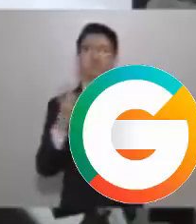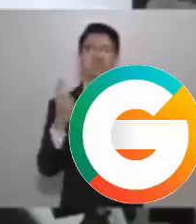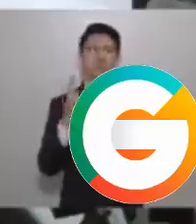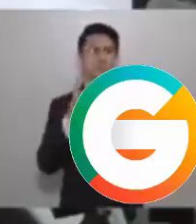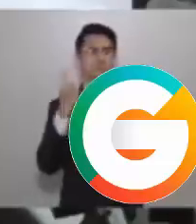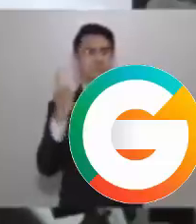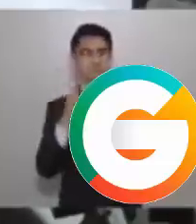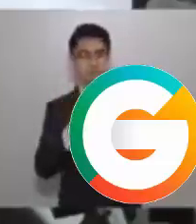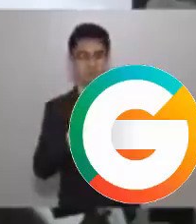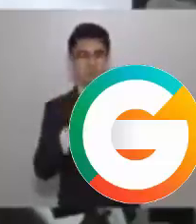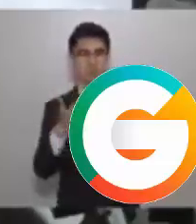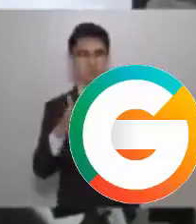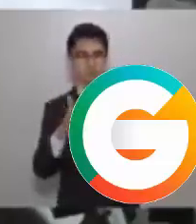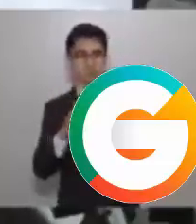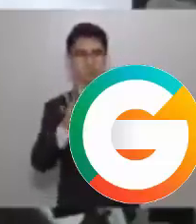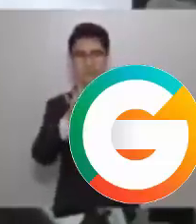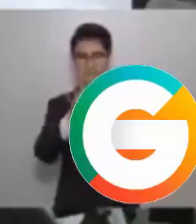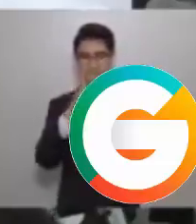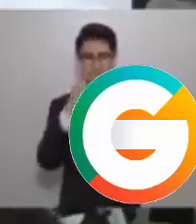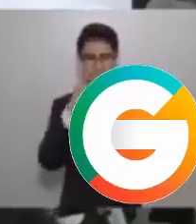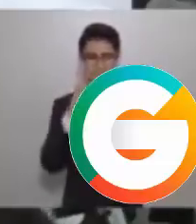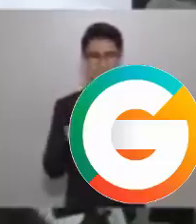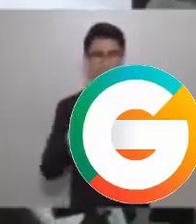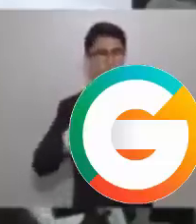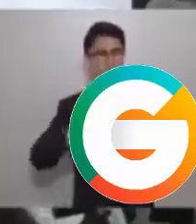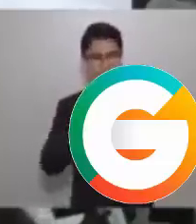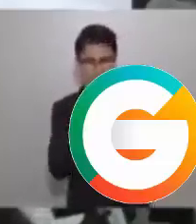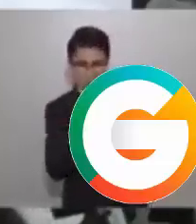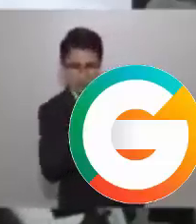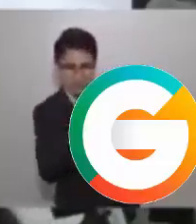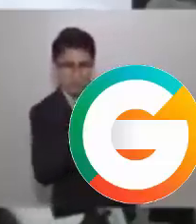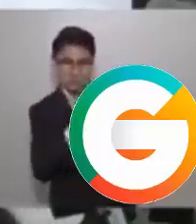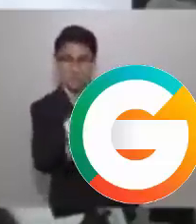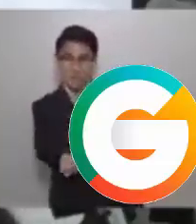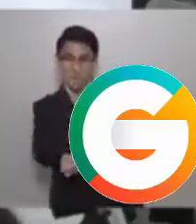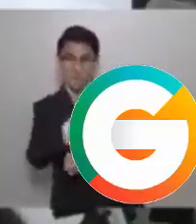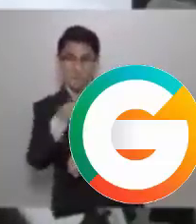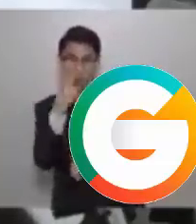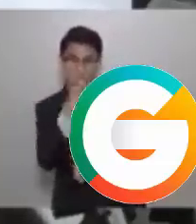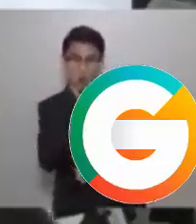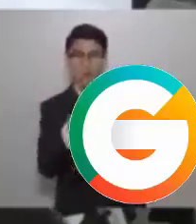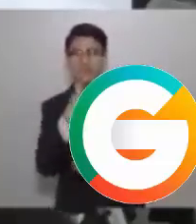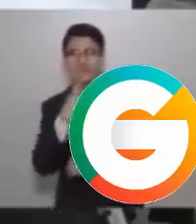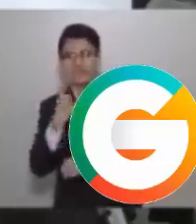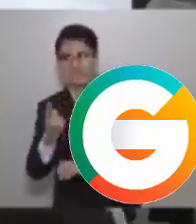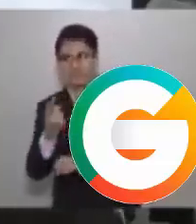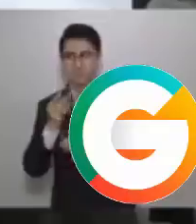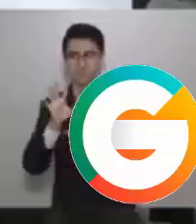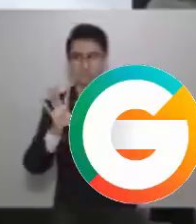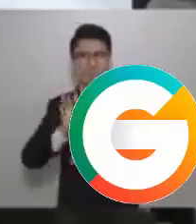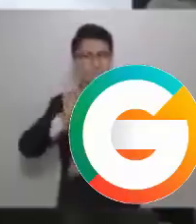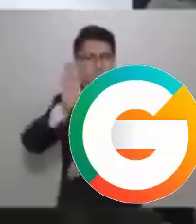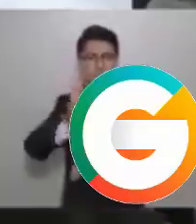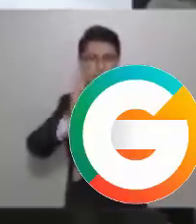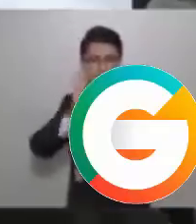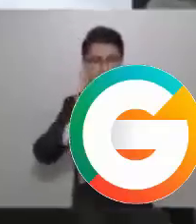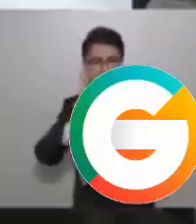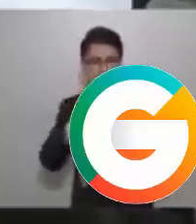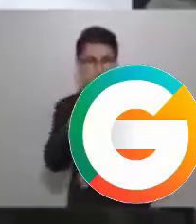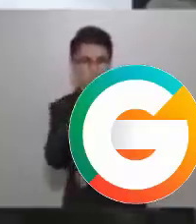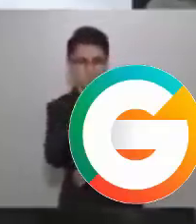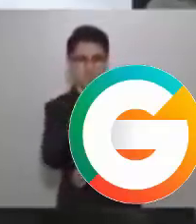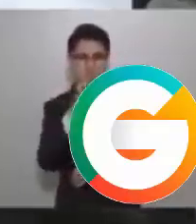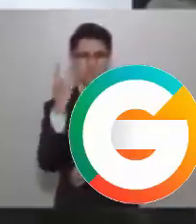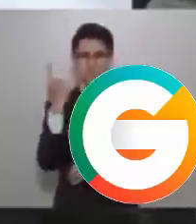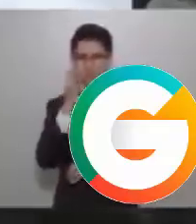sustancias controladas. Es lo que nos informaron los familiares en un primer momento. Entendemos